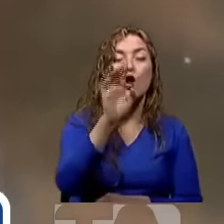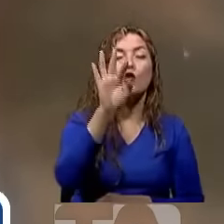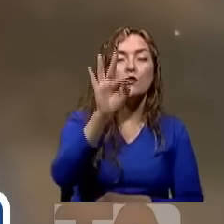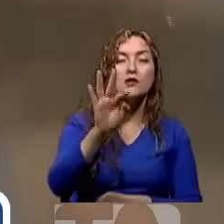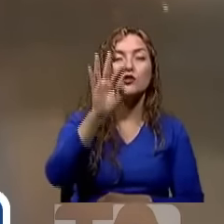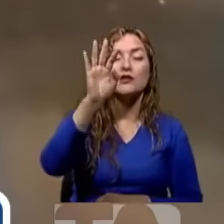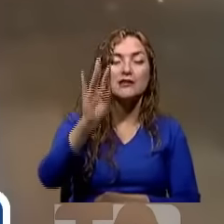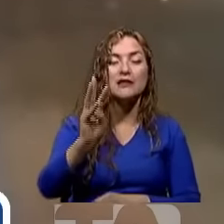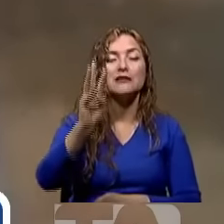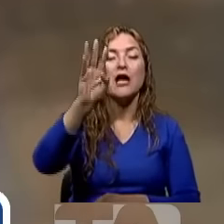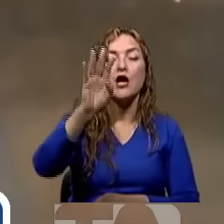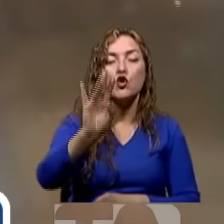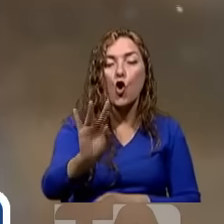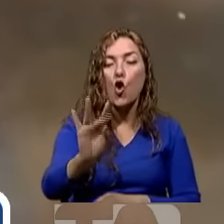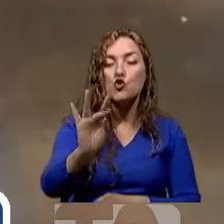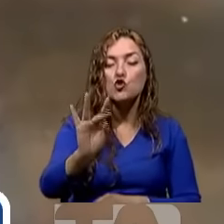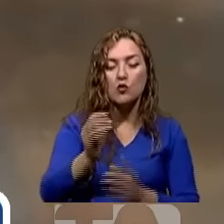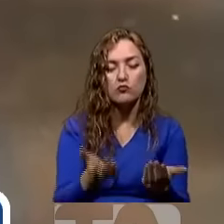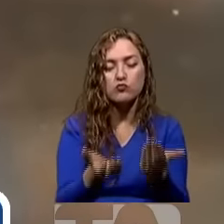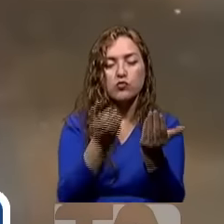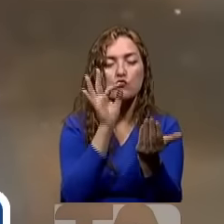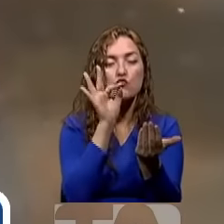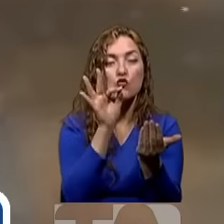1,968 kilos de marihuana, dando un total de